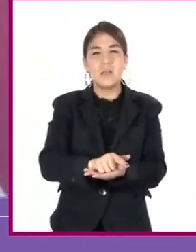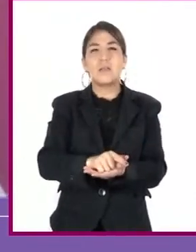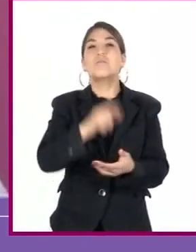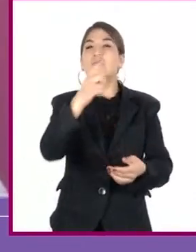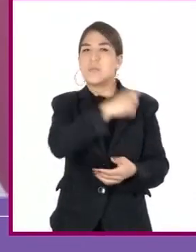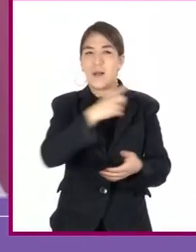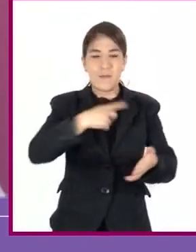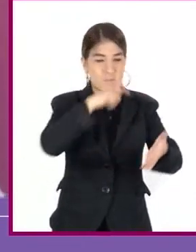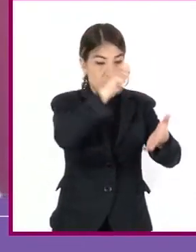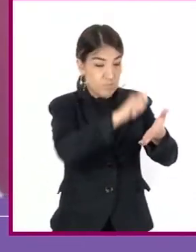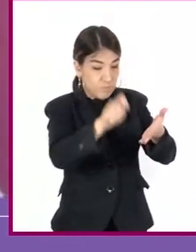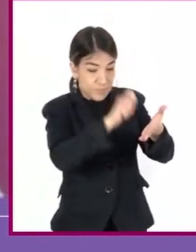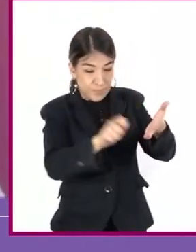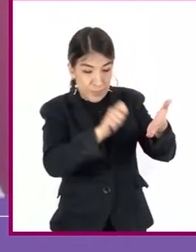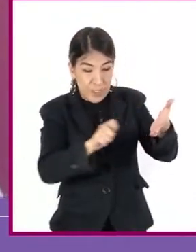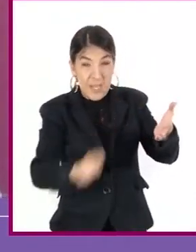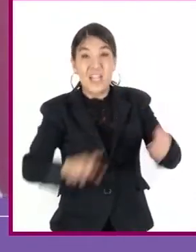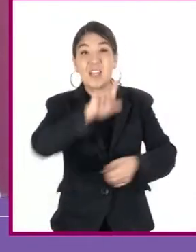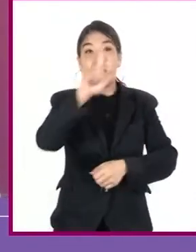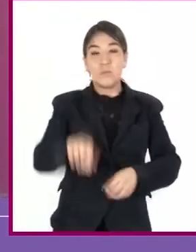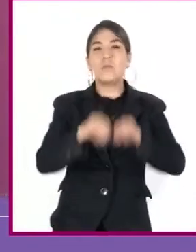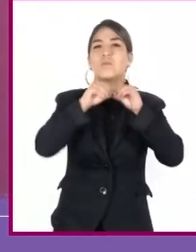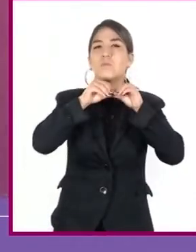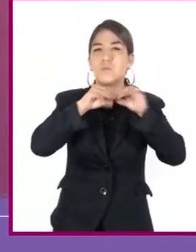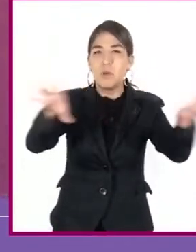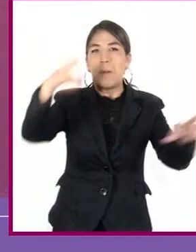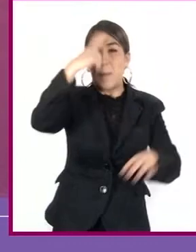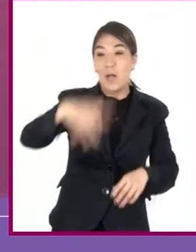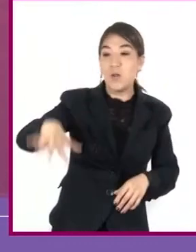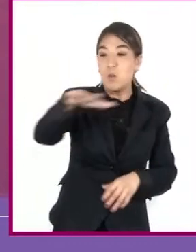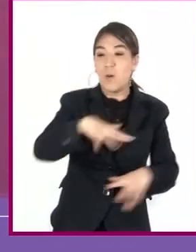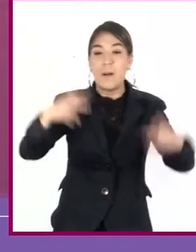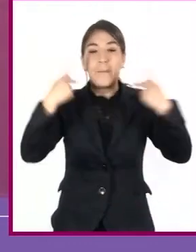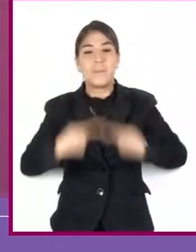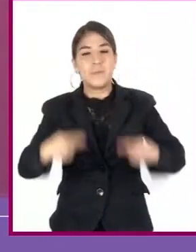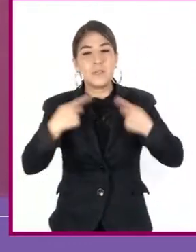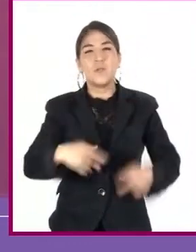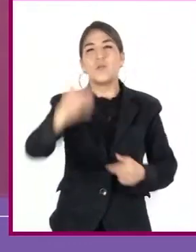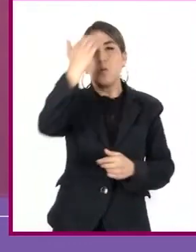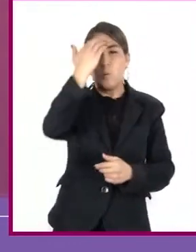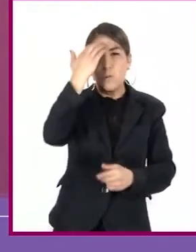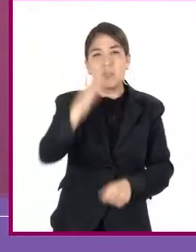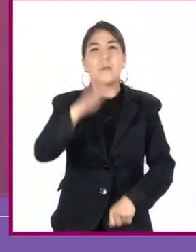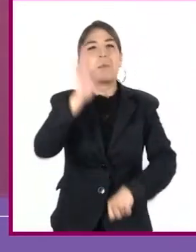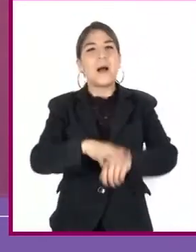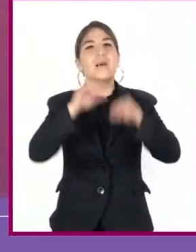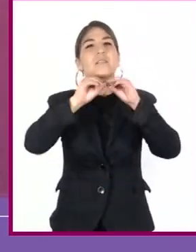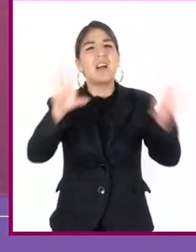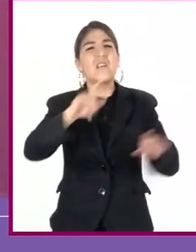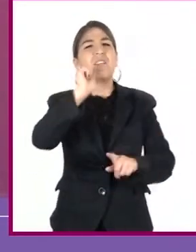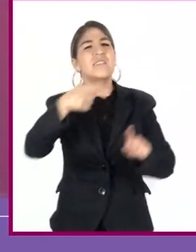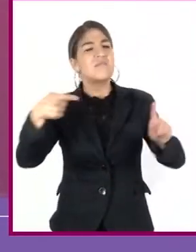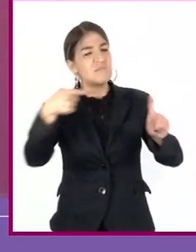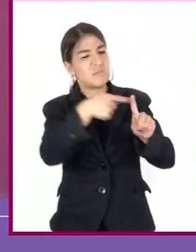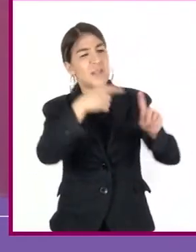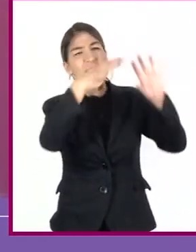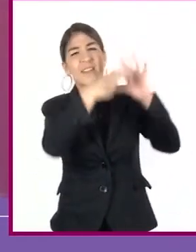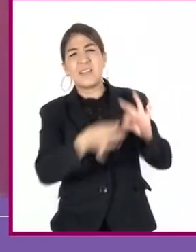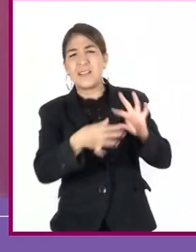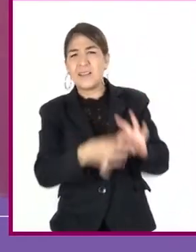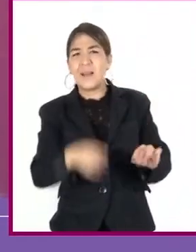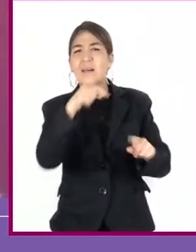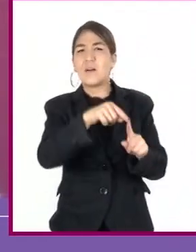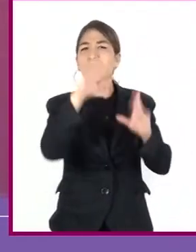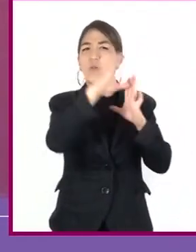escrito y se divulgan para que los ciudadanos las conozcan y tengan una mayor claridad o certidumbre sobre su contenido. Es